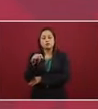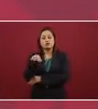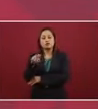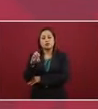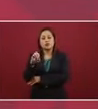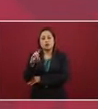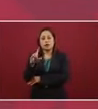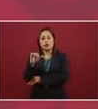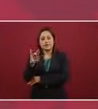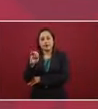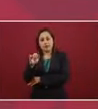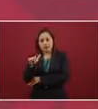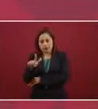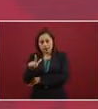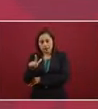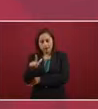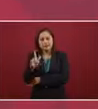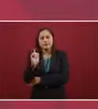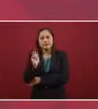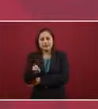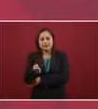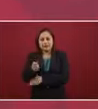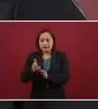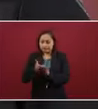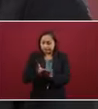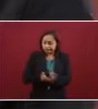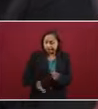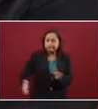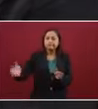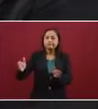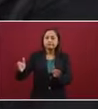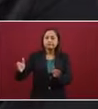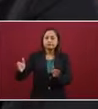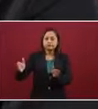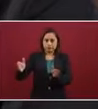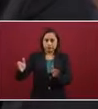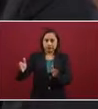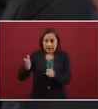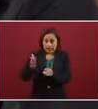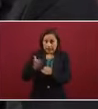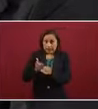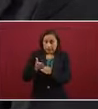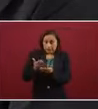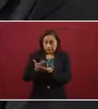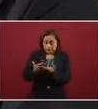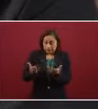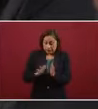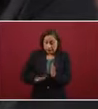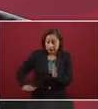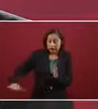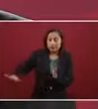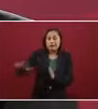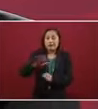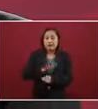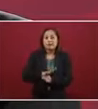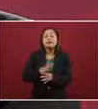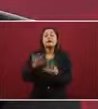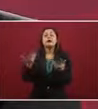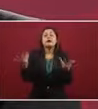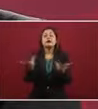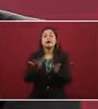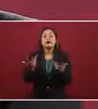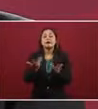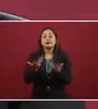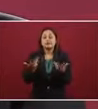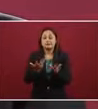post-neoliberal, y estamos creando, para decirlo así, como ellos